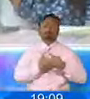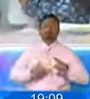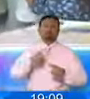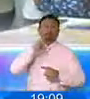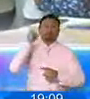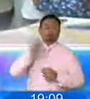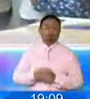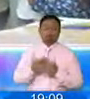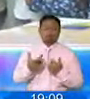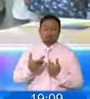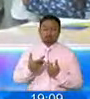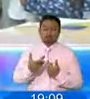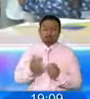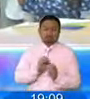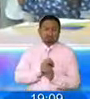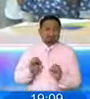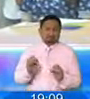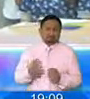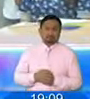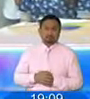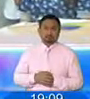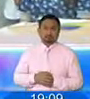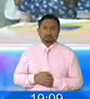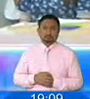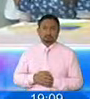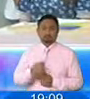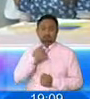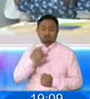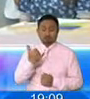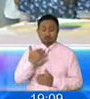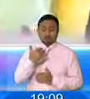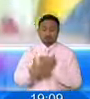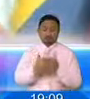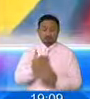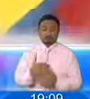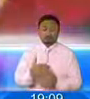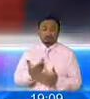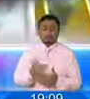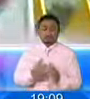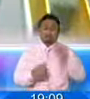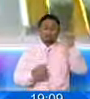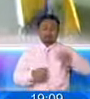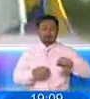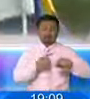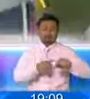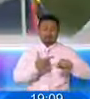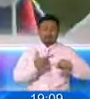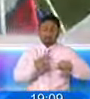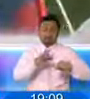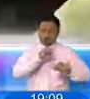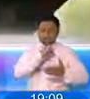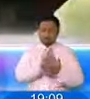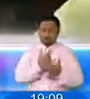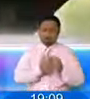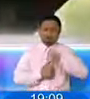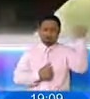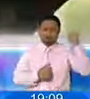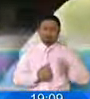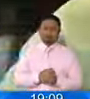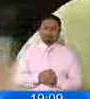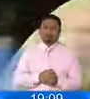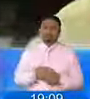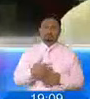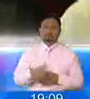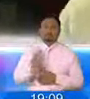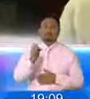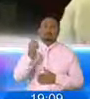ha pasado casi desapercibida. Ellos aseguran que como van las cosas, un triunfo del sí es casi indiscutible. Estamos a 15